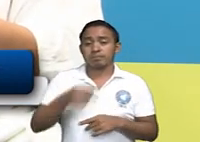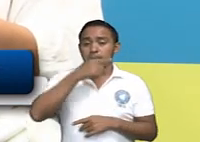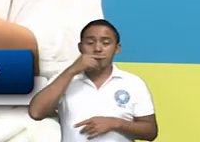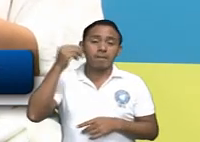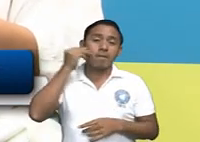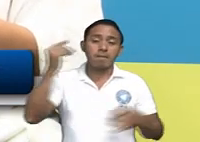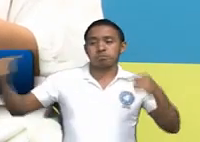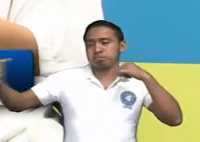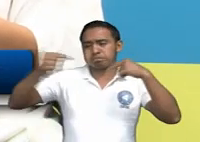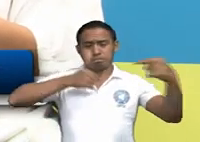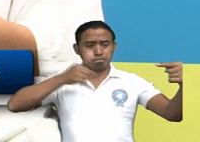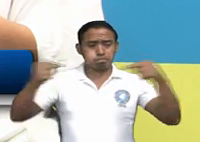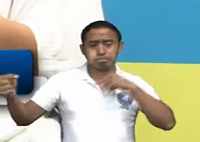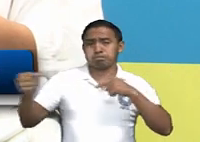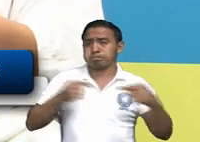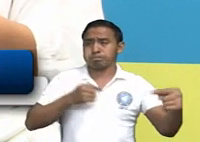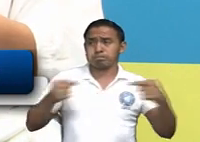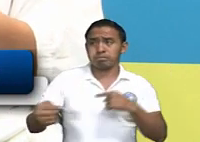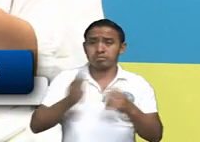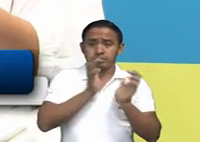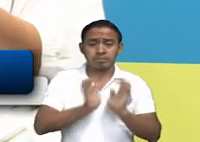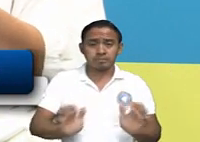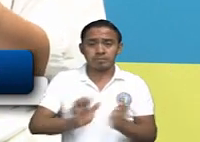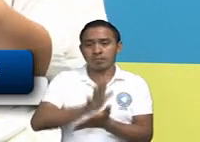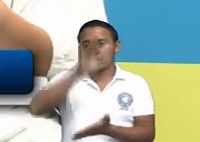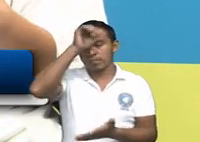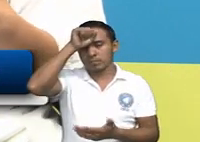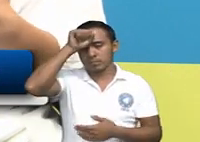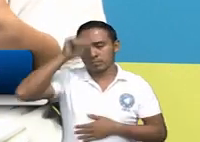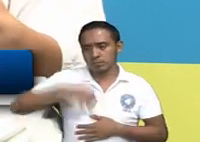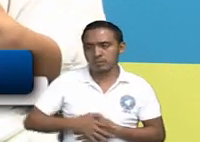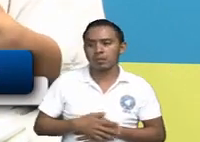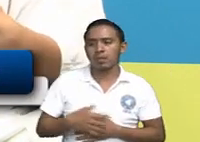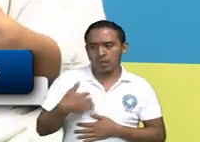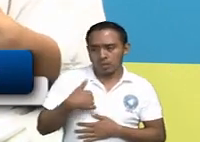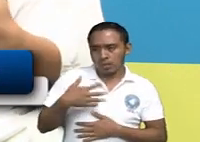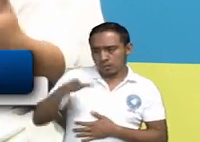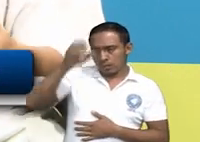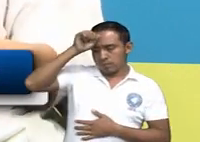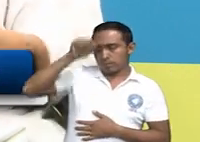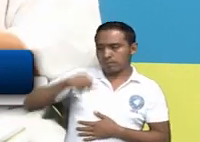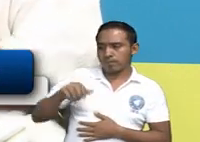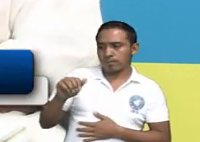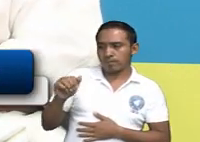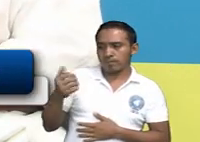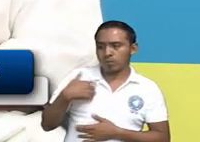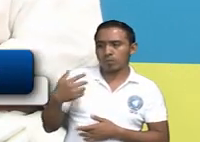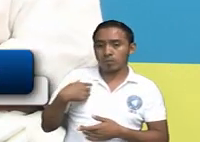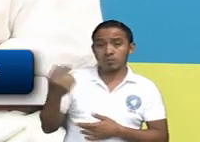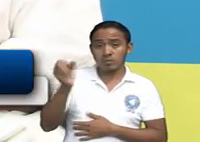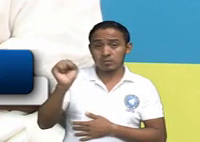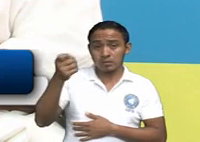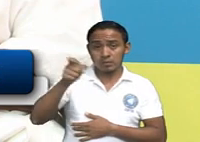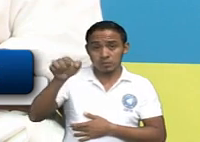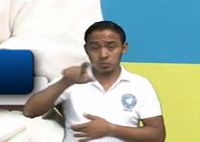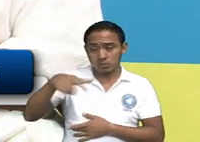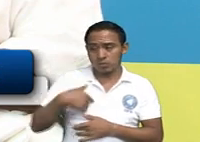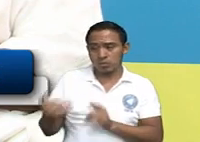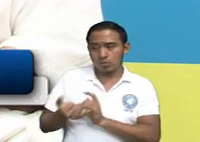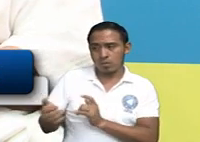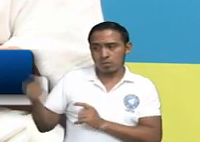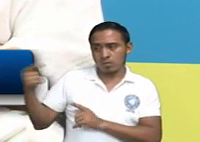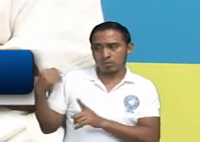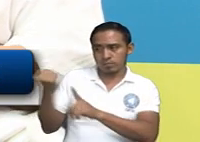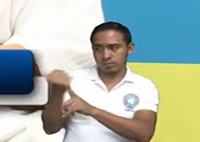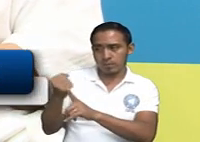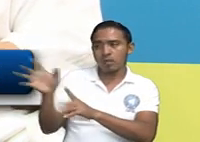violento, entonces el niño va a aprender que parte de su sexualidad es agredir a la compañera también. Y eso